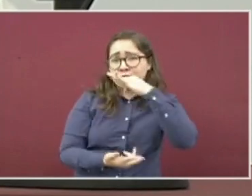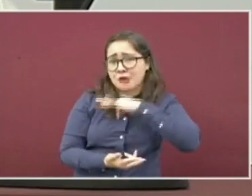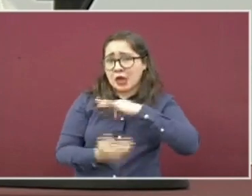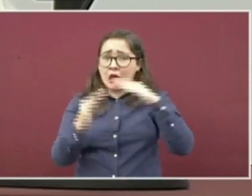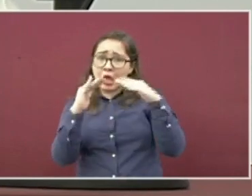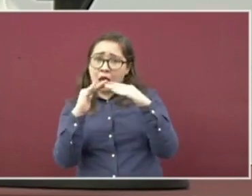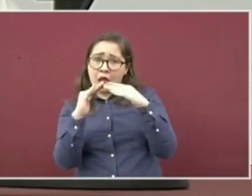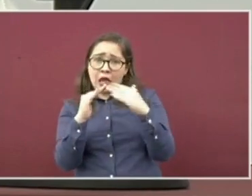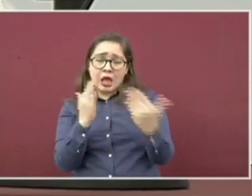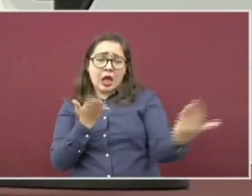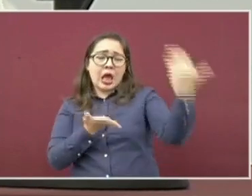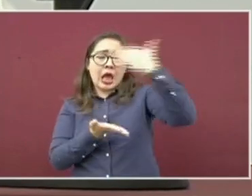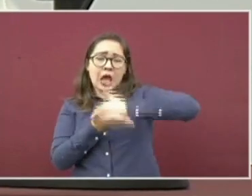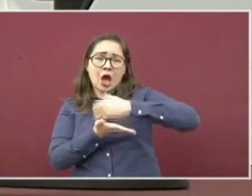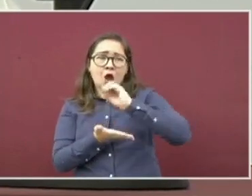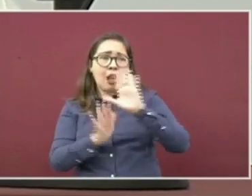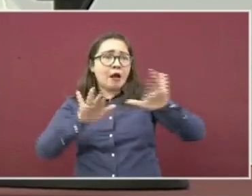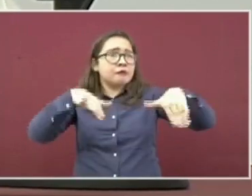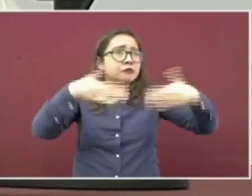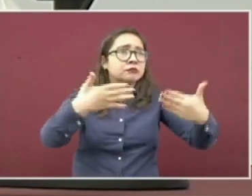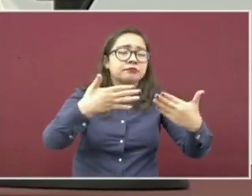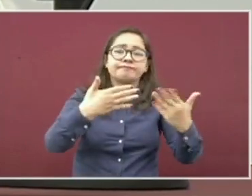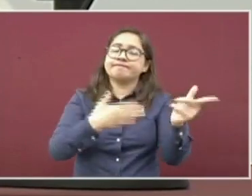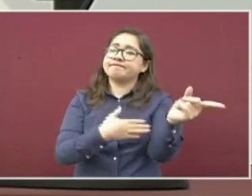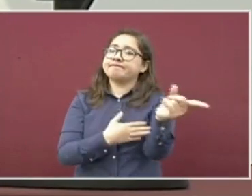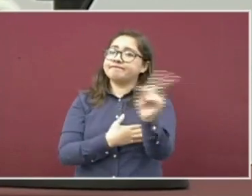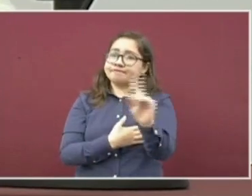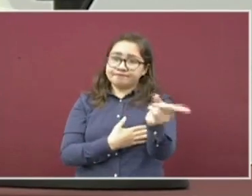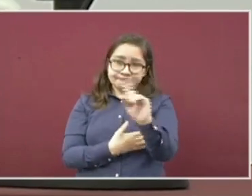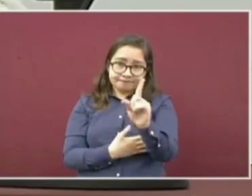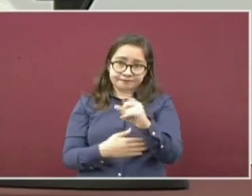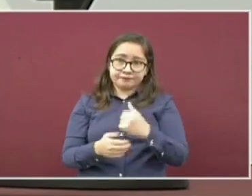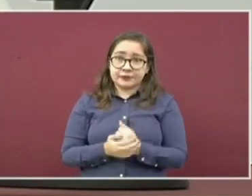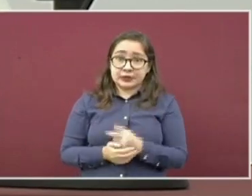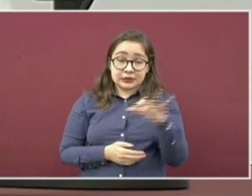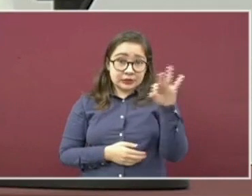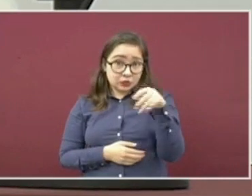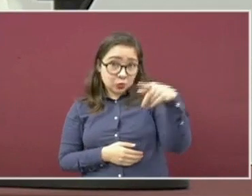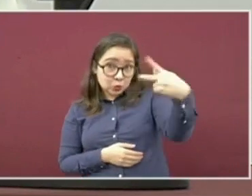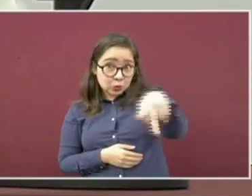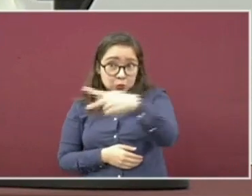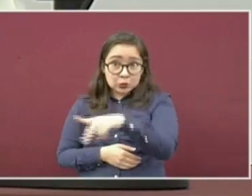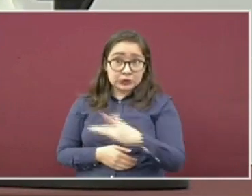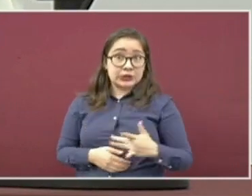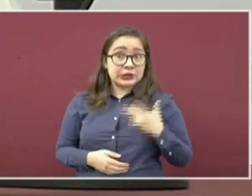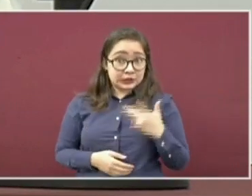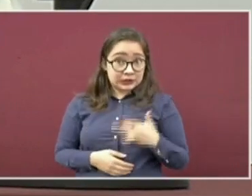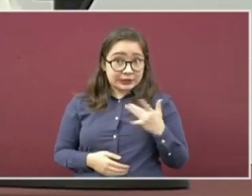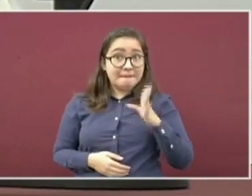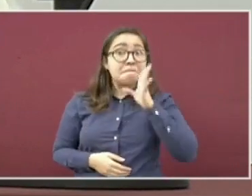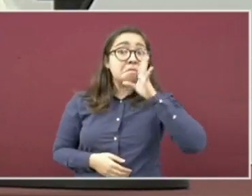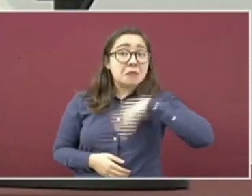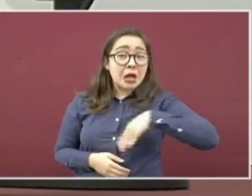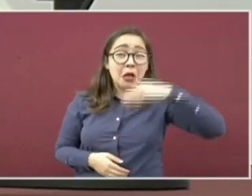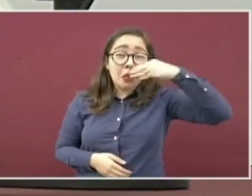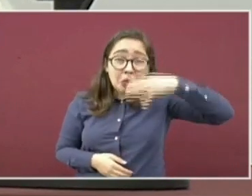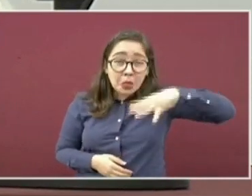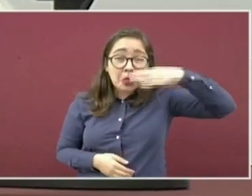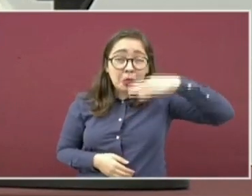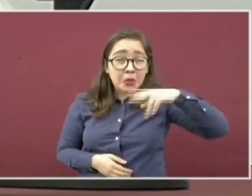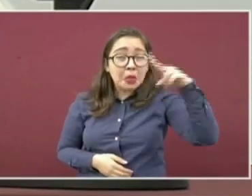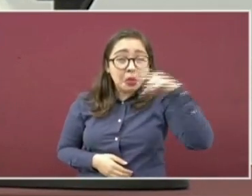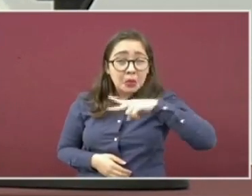en espacios públicos o privados. Si llegan a tener síntomas de enfermedad respiratoria, ir de